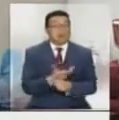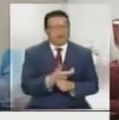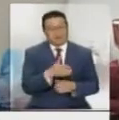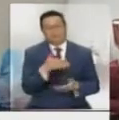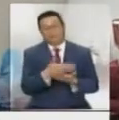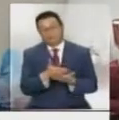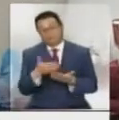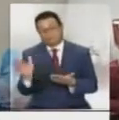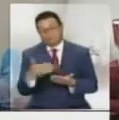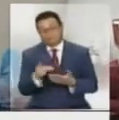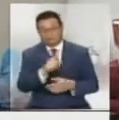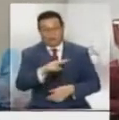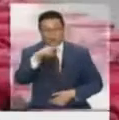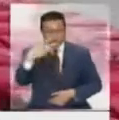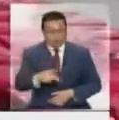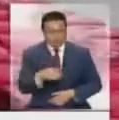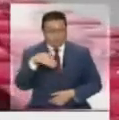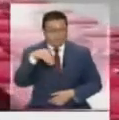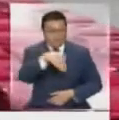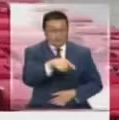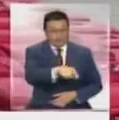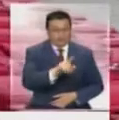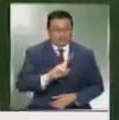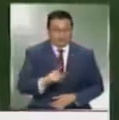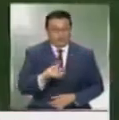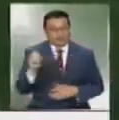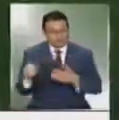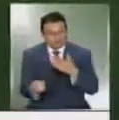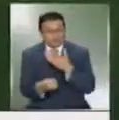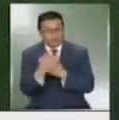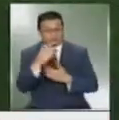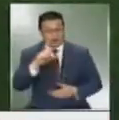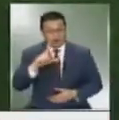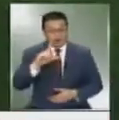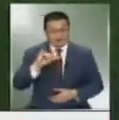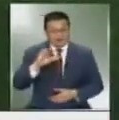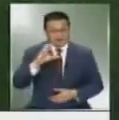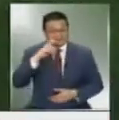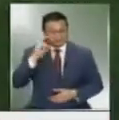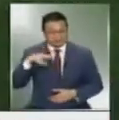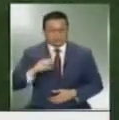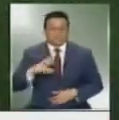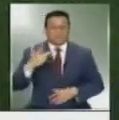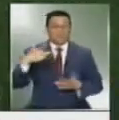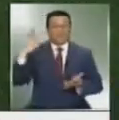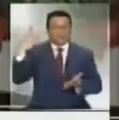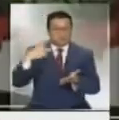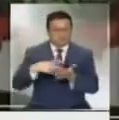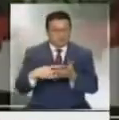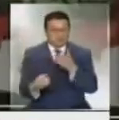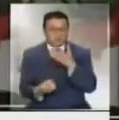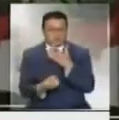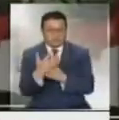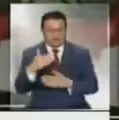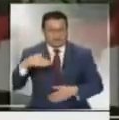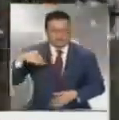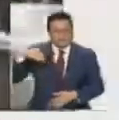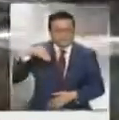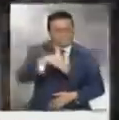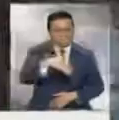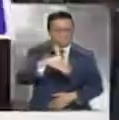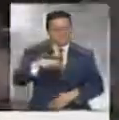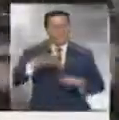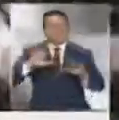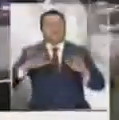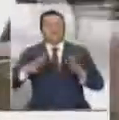mal si es que ellos no son dueños de los buses. La nueva licitación permitirá el ingreso al sistema de 2.000 nuevos buses de alta calidad, junto con permitir